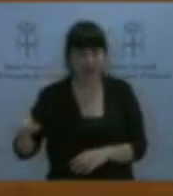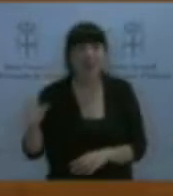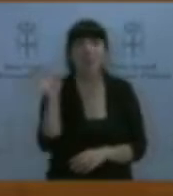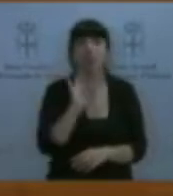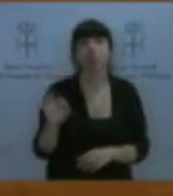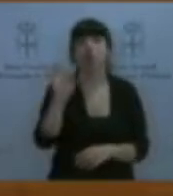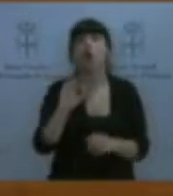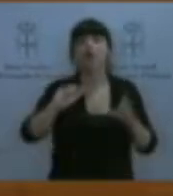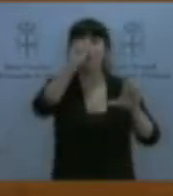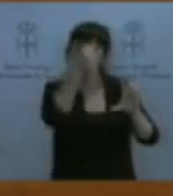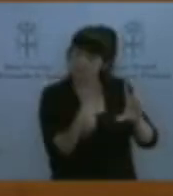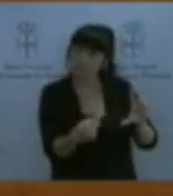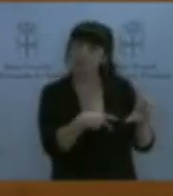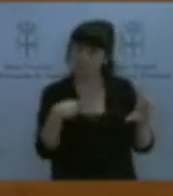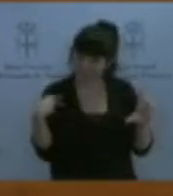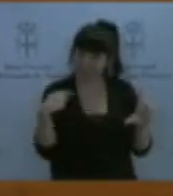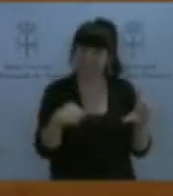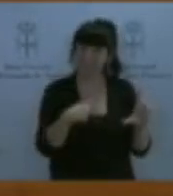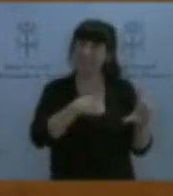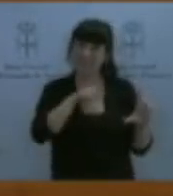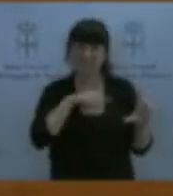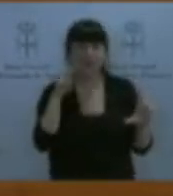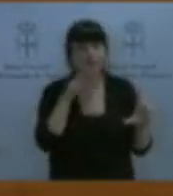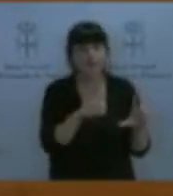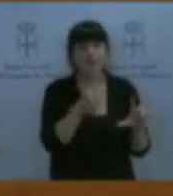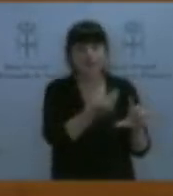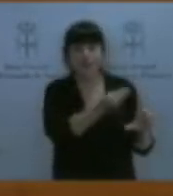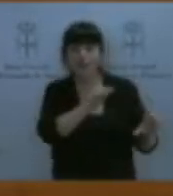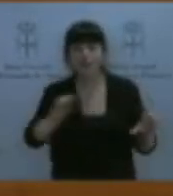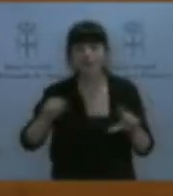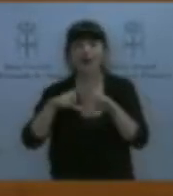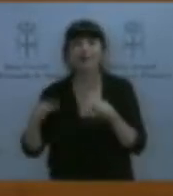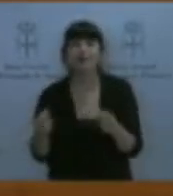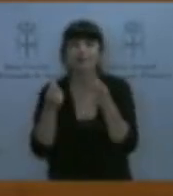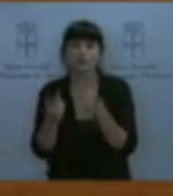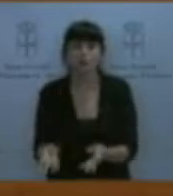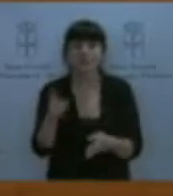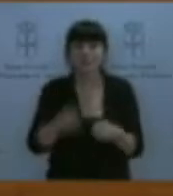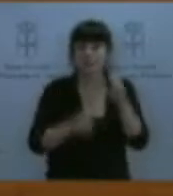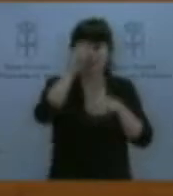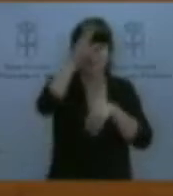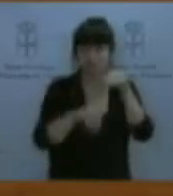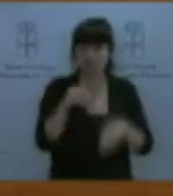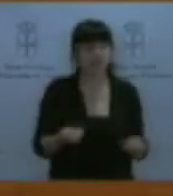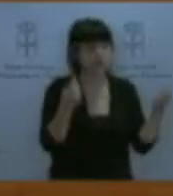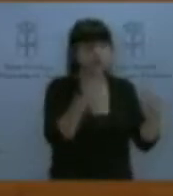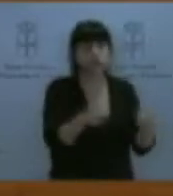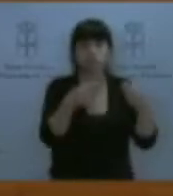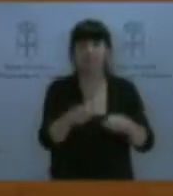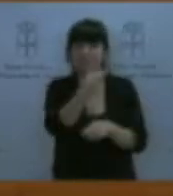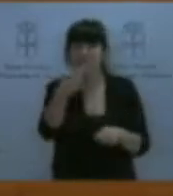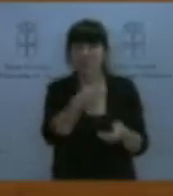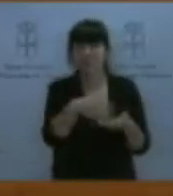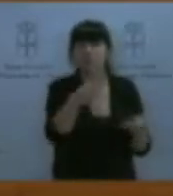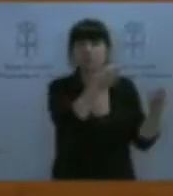Podríamos contar la historia de cientos de explotaciones mineras cerradas por aquellos que aseguraban defenderlas. Es